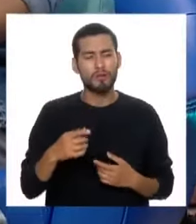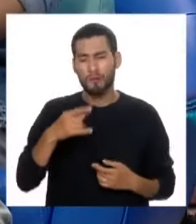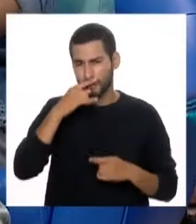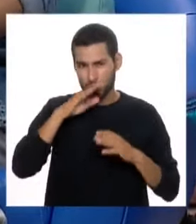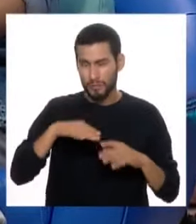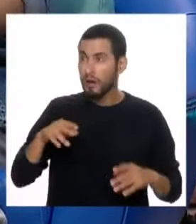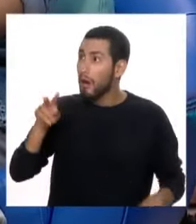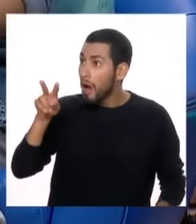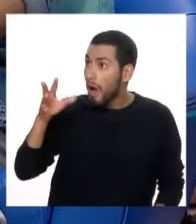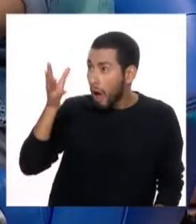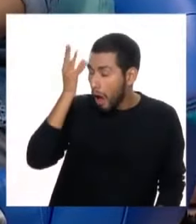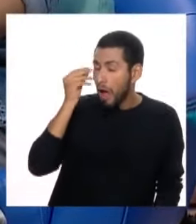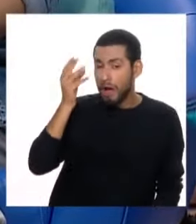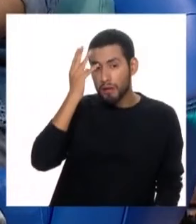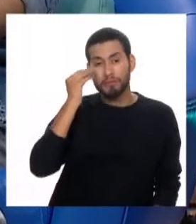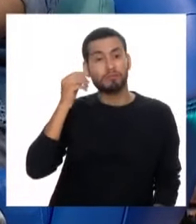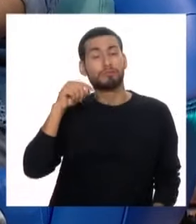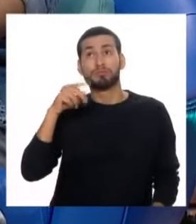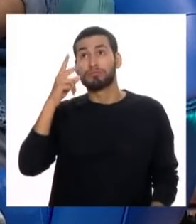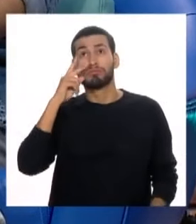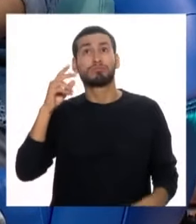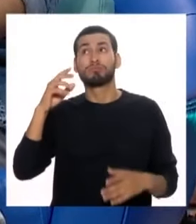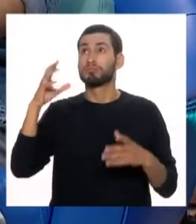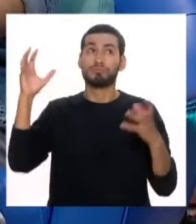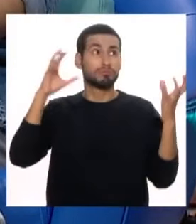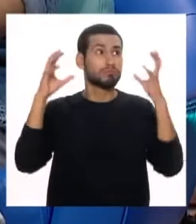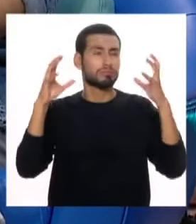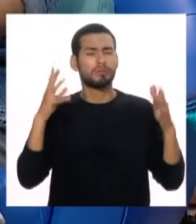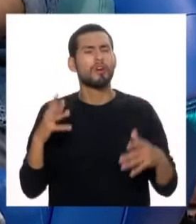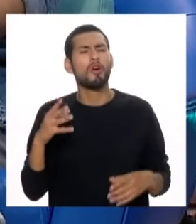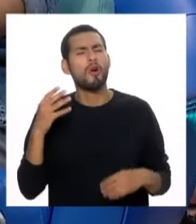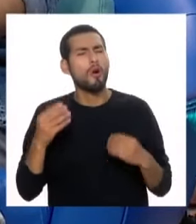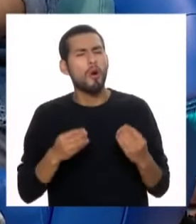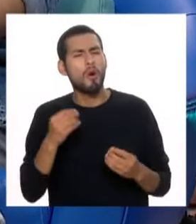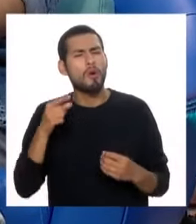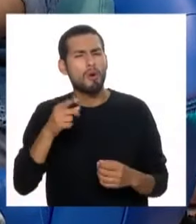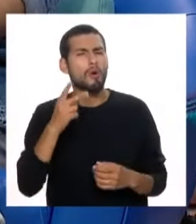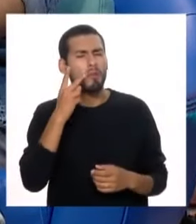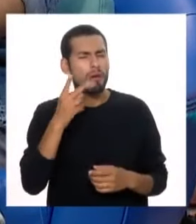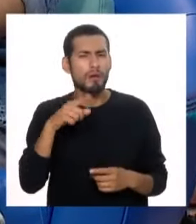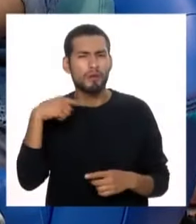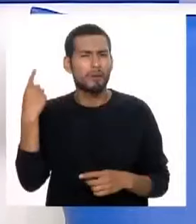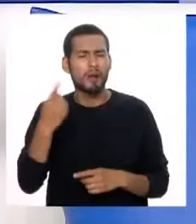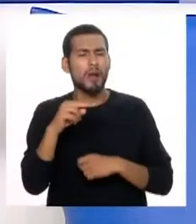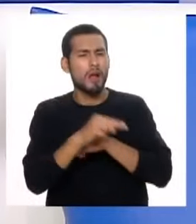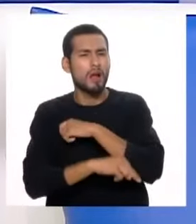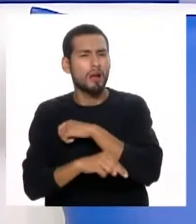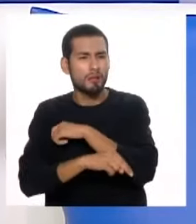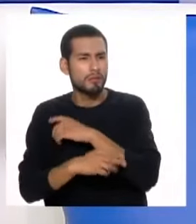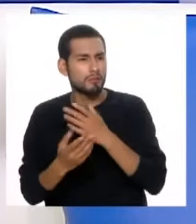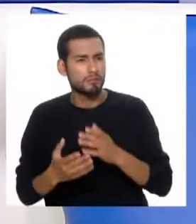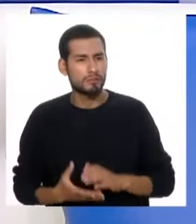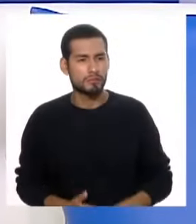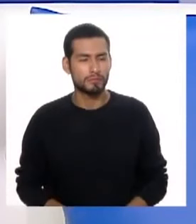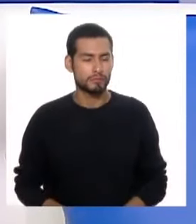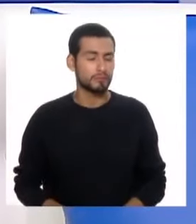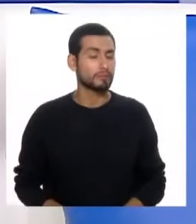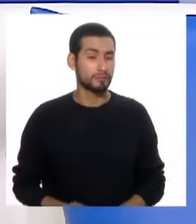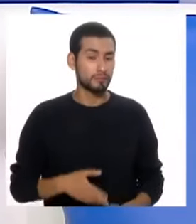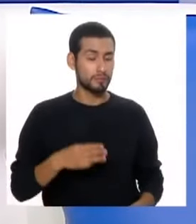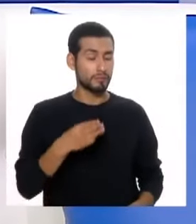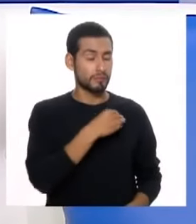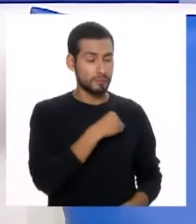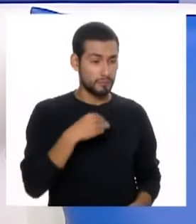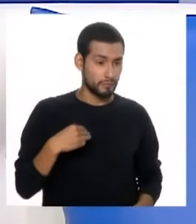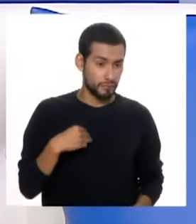niños aprenden en casa a veces esa violencia. ¿Cómo lo están viendo de esta estrategia nacional? Bueno, en el Ministerio